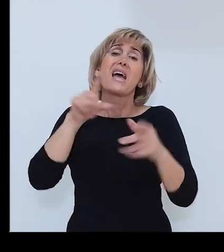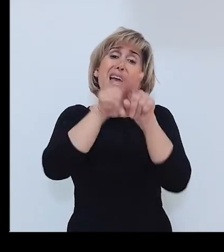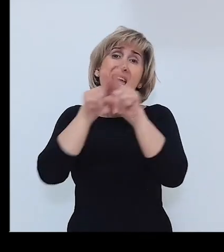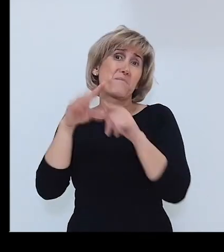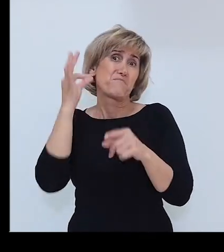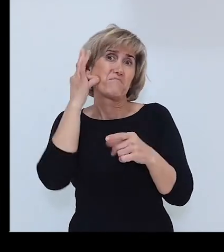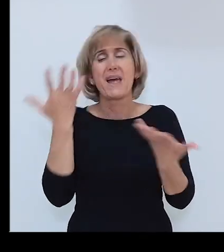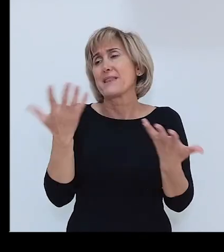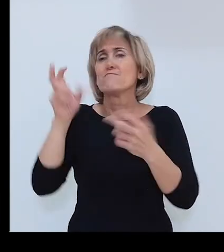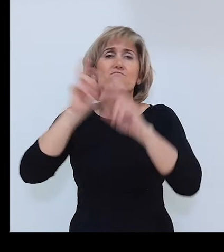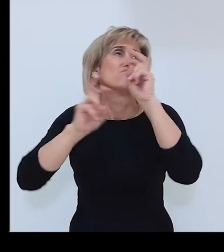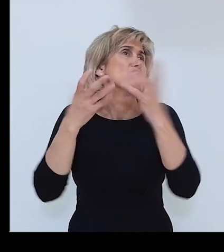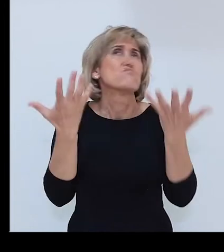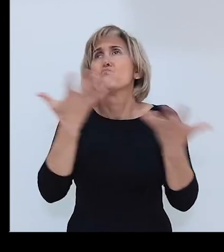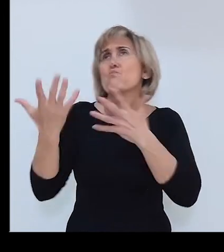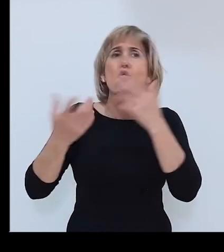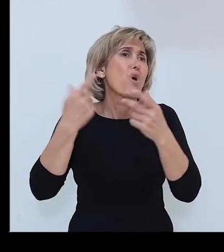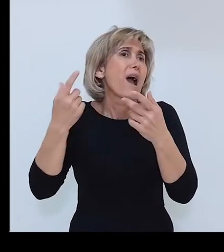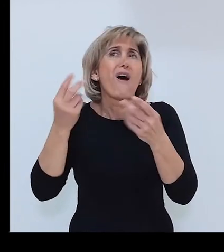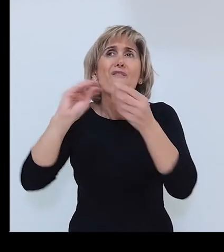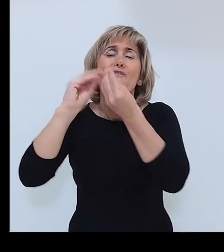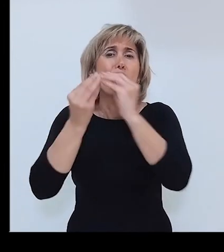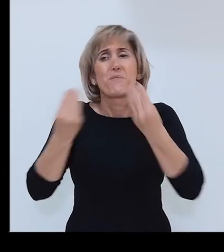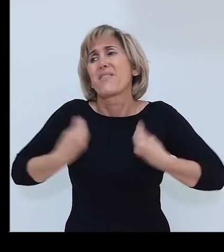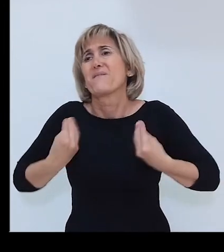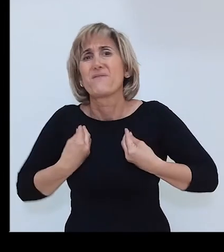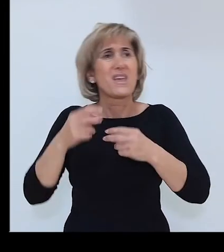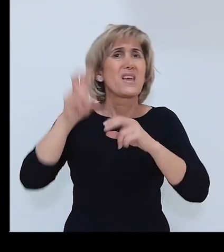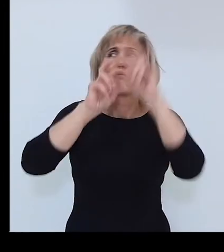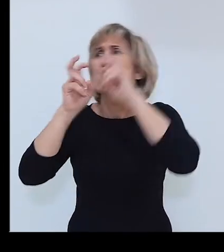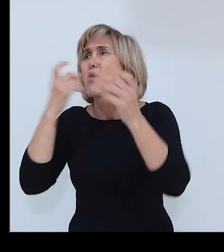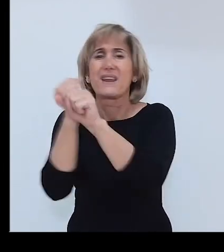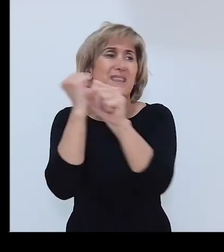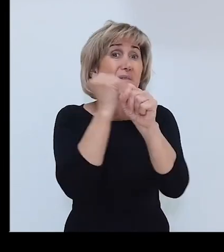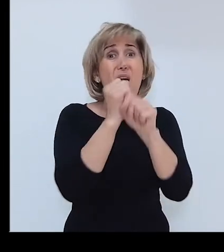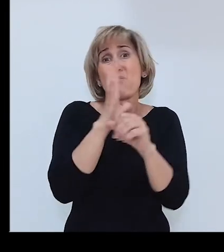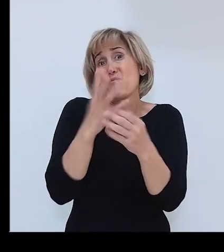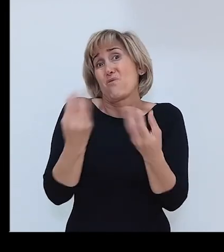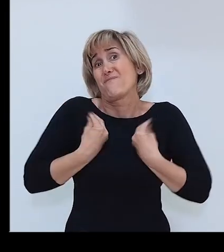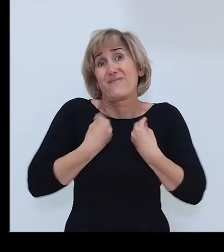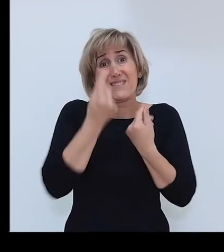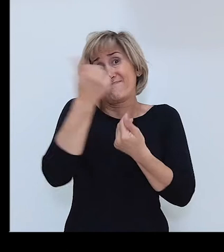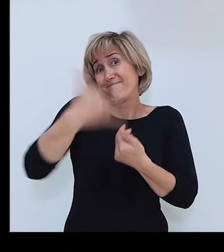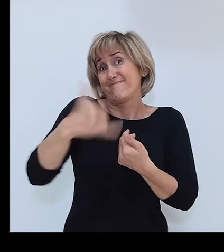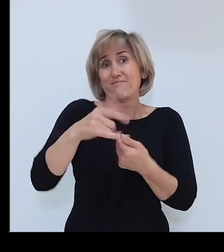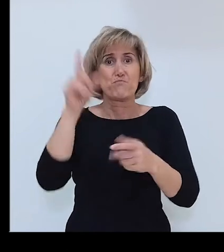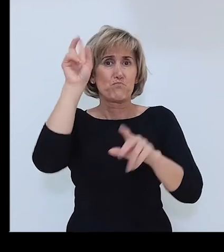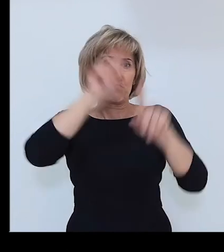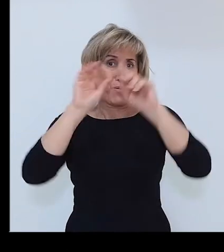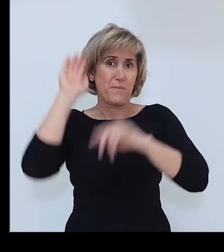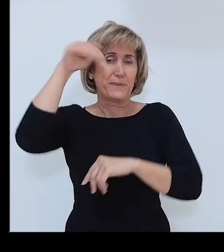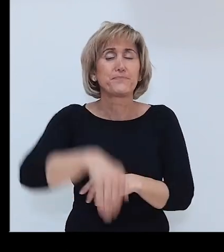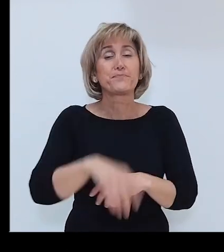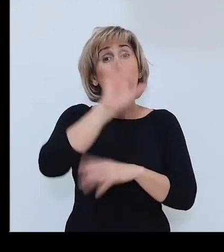a buscarse la vida, ¿no? A tener que trabajar para vivir, ¿no? Pero Martineau ahí mismo, ella misma dice